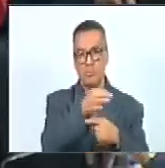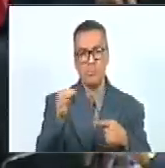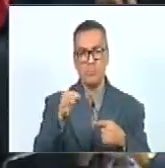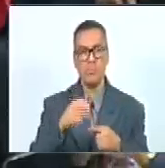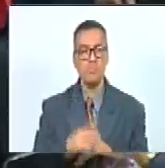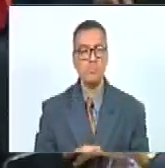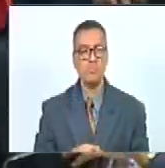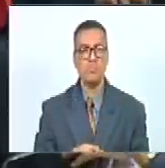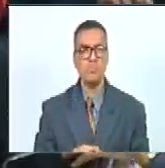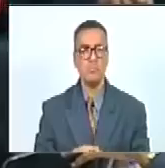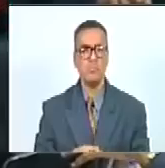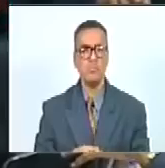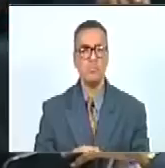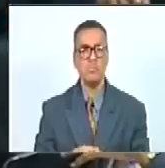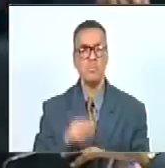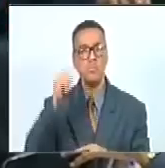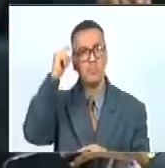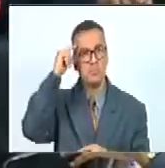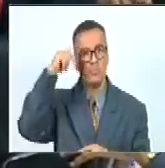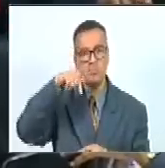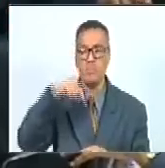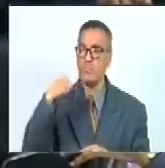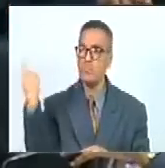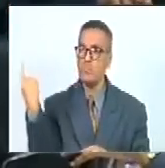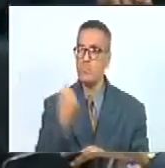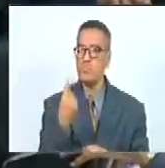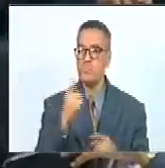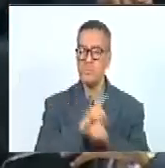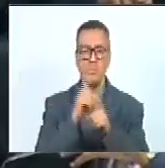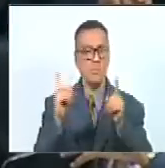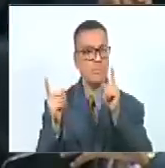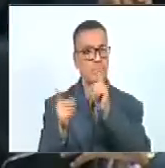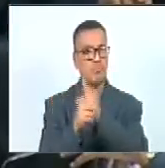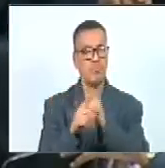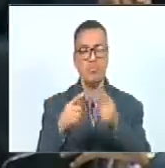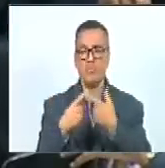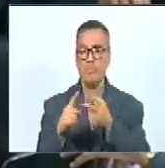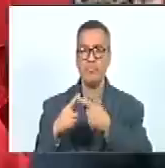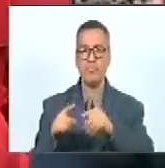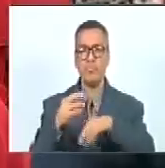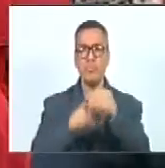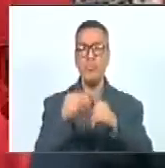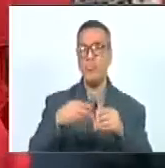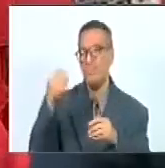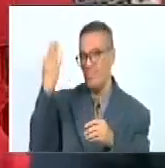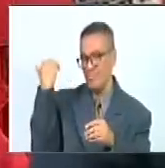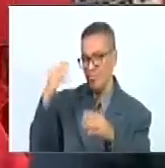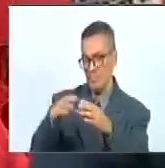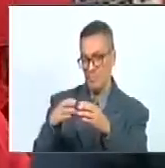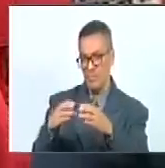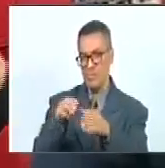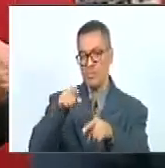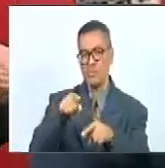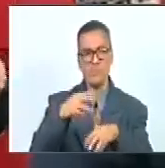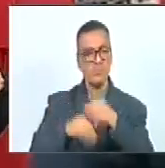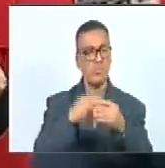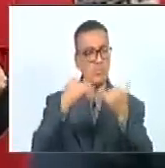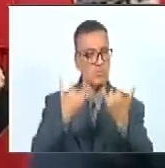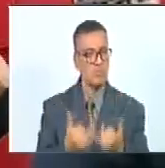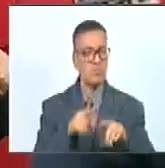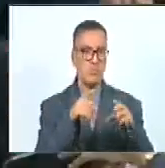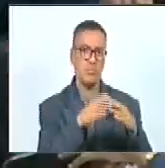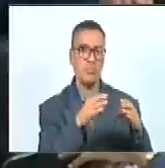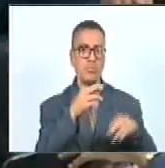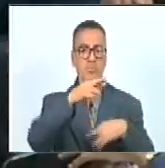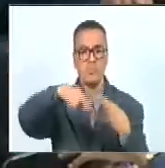impecable. Hoy yo quiero traer un contraste de cómo era antes, cómo es ahora